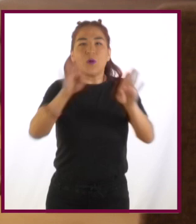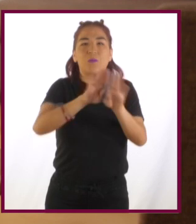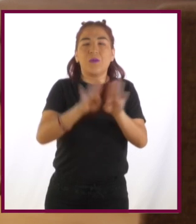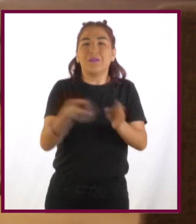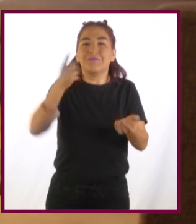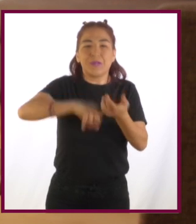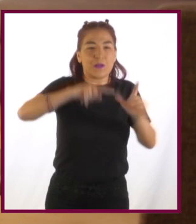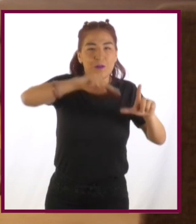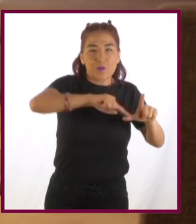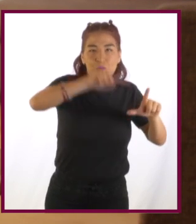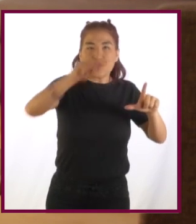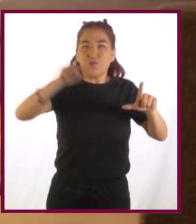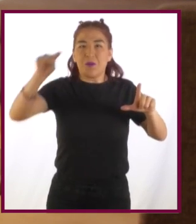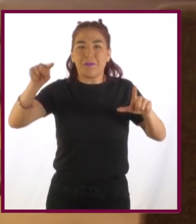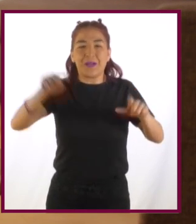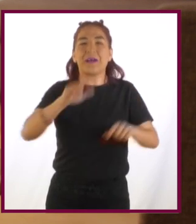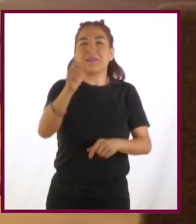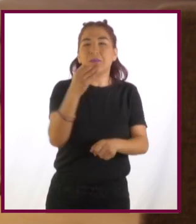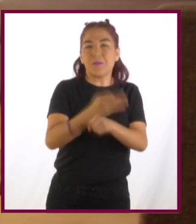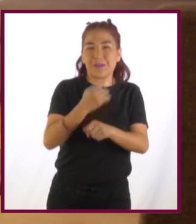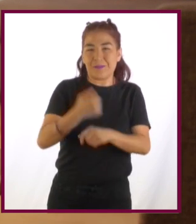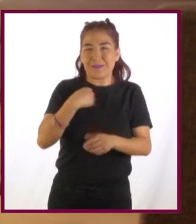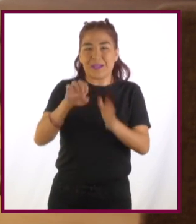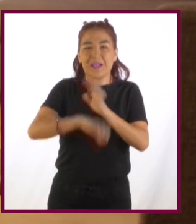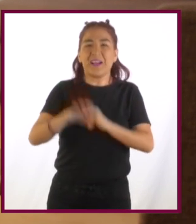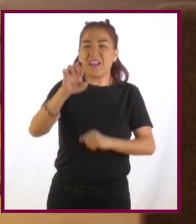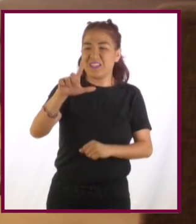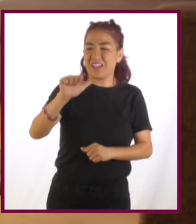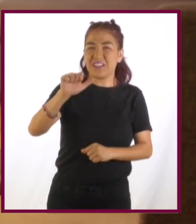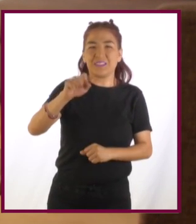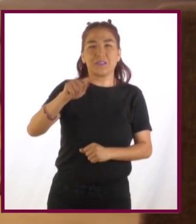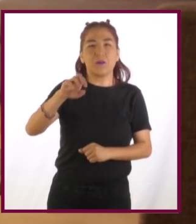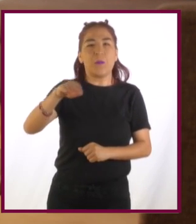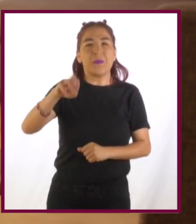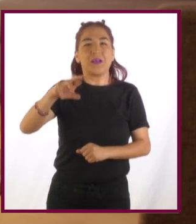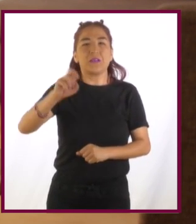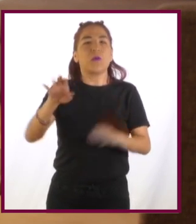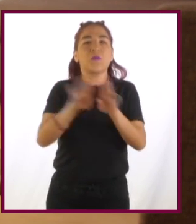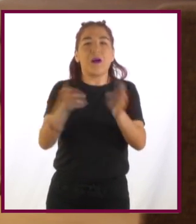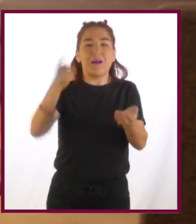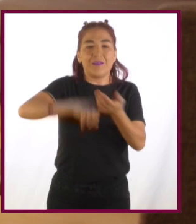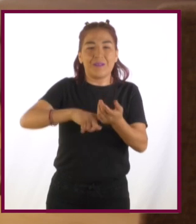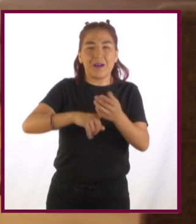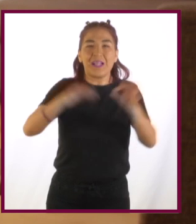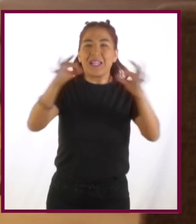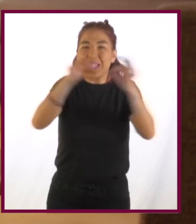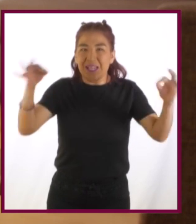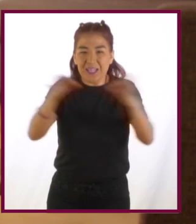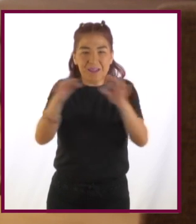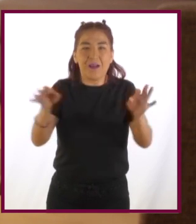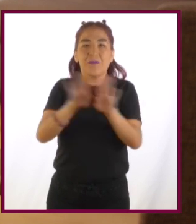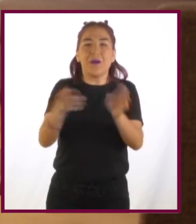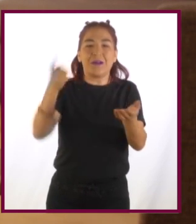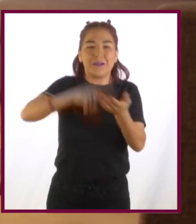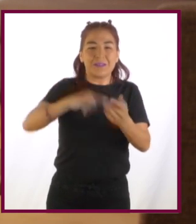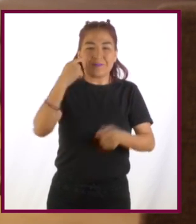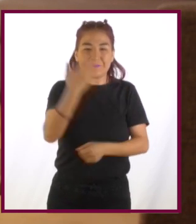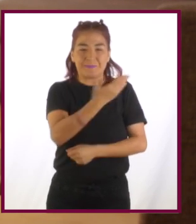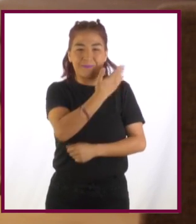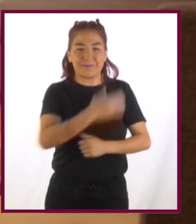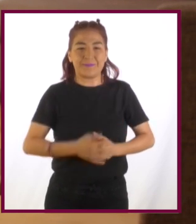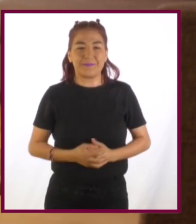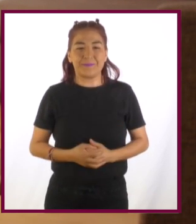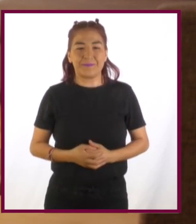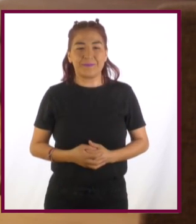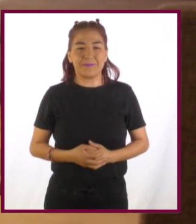comportamiento curvo. Por ejemplo, ahorita con mi dedito puedo trazar un elastómero. ¿Qué es un elastómero? Como un caucho, como una liga. Tiene